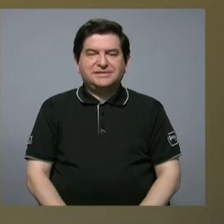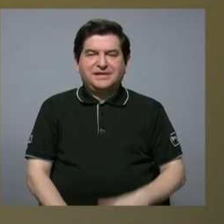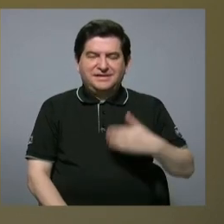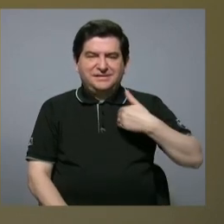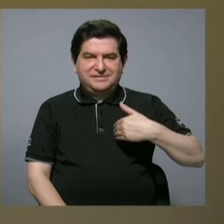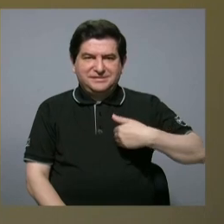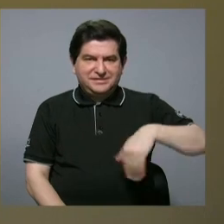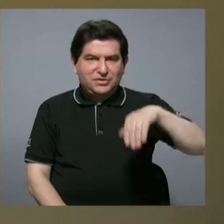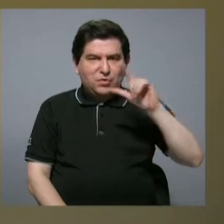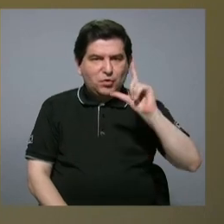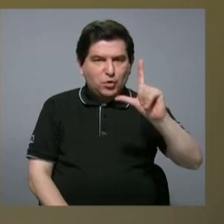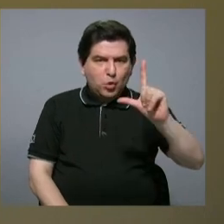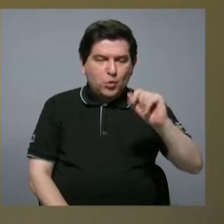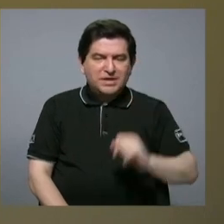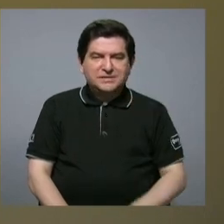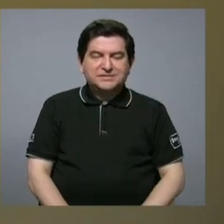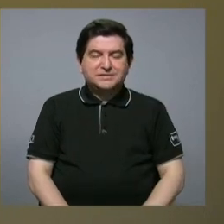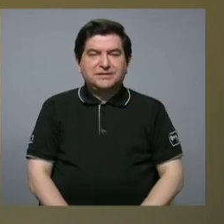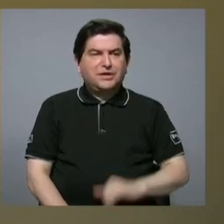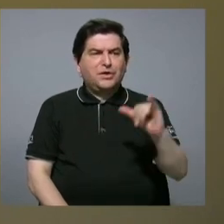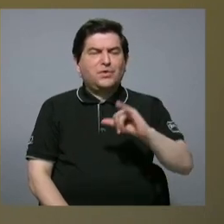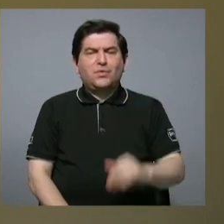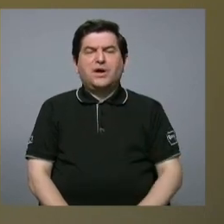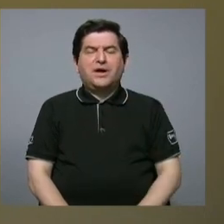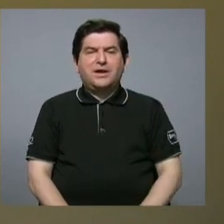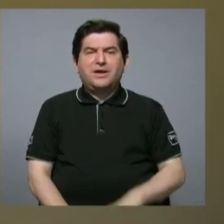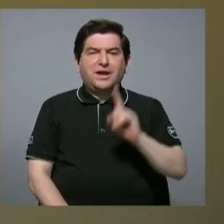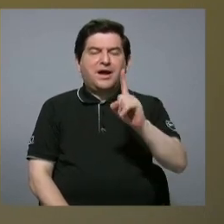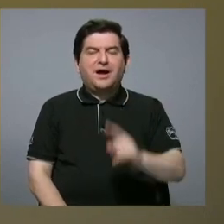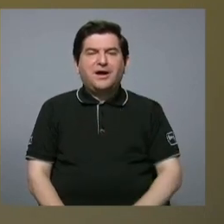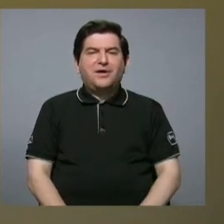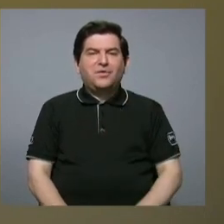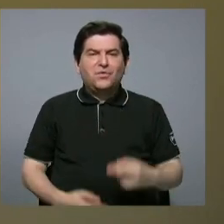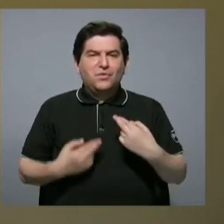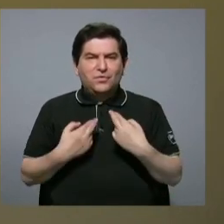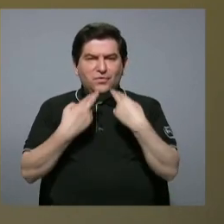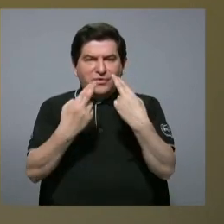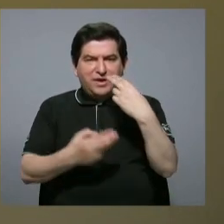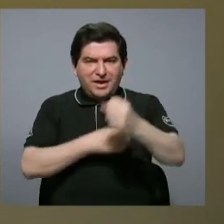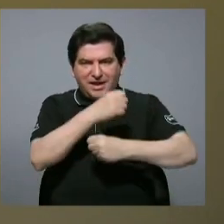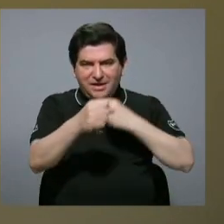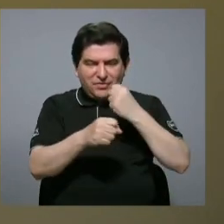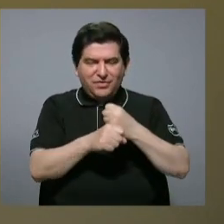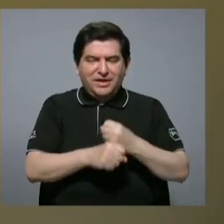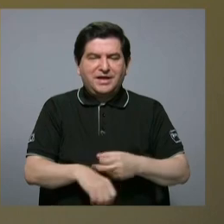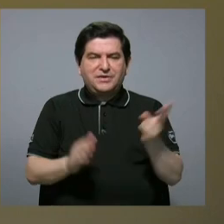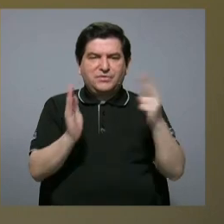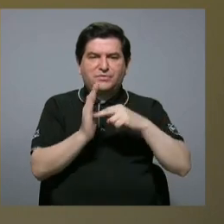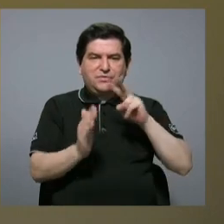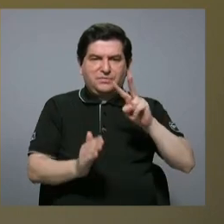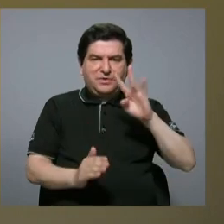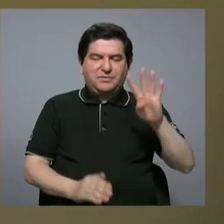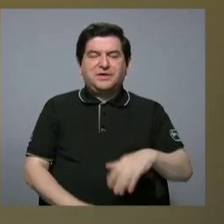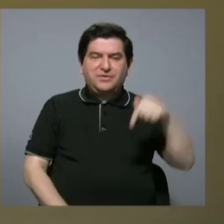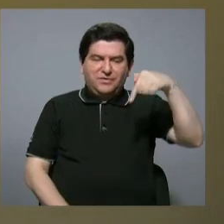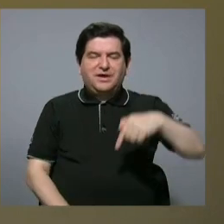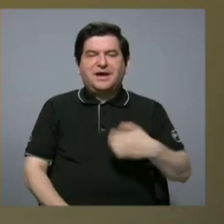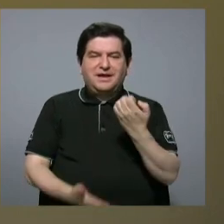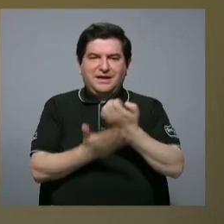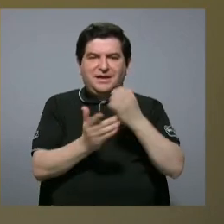Luis es un regalo de este año 24 de Economía y Sociedad y estamos muy